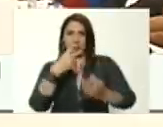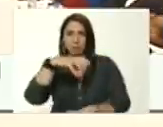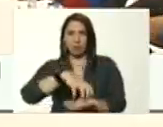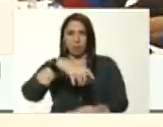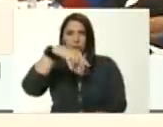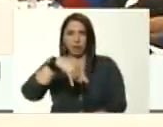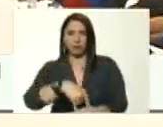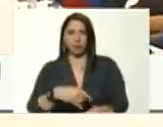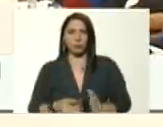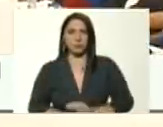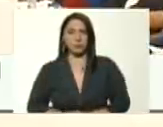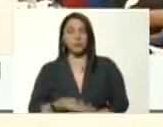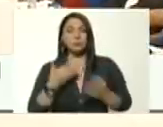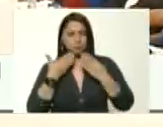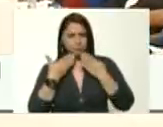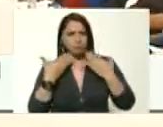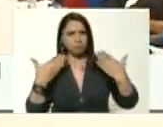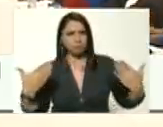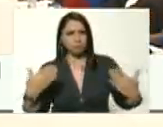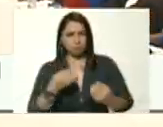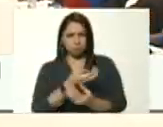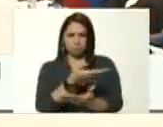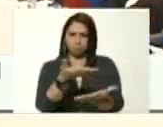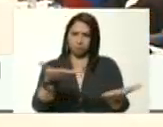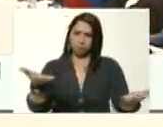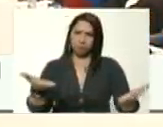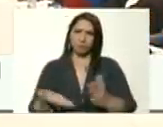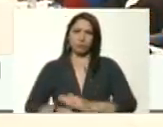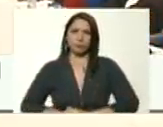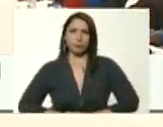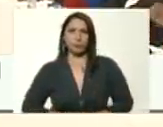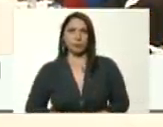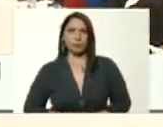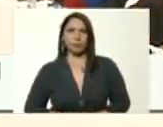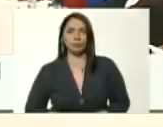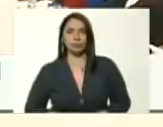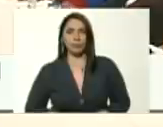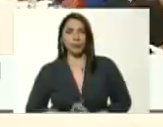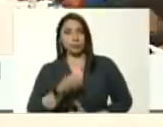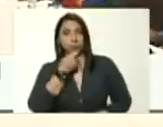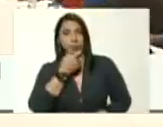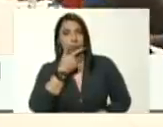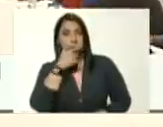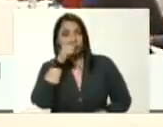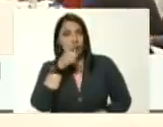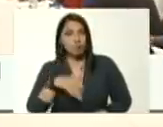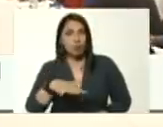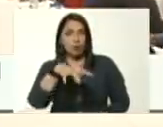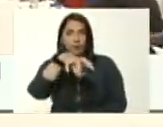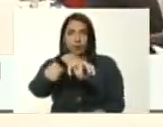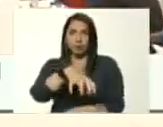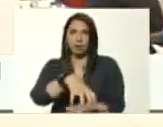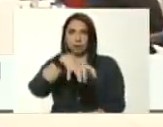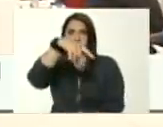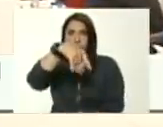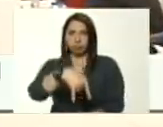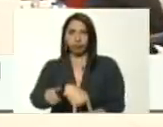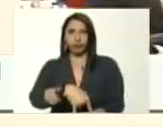a todas ya todos el bello pueblo este bello estado